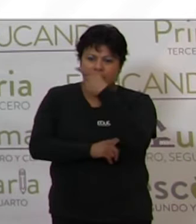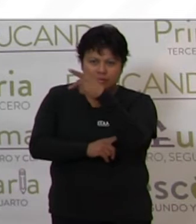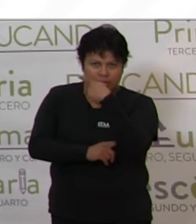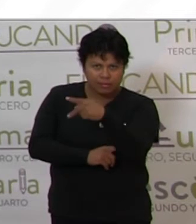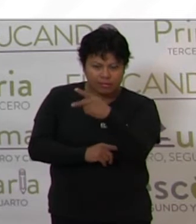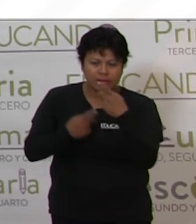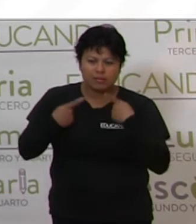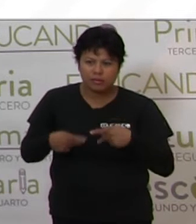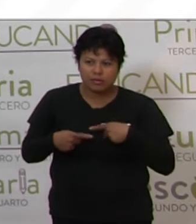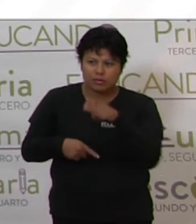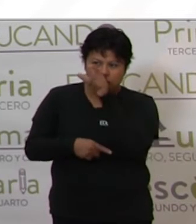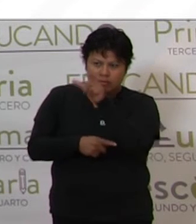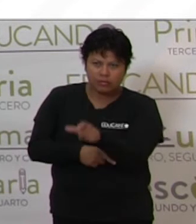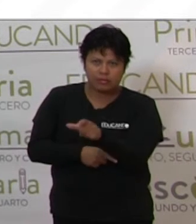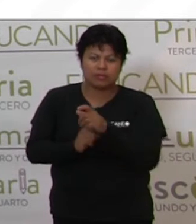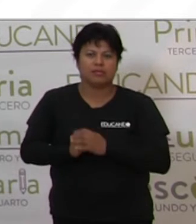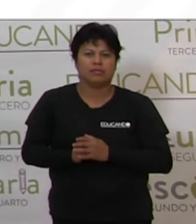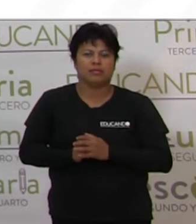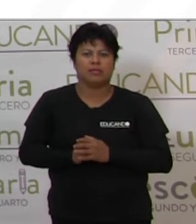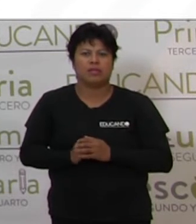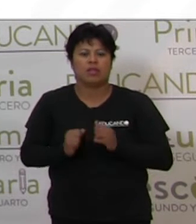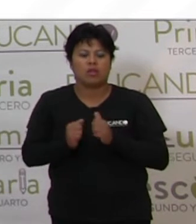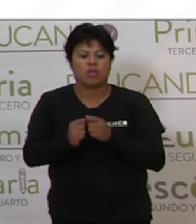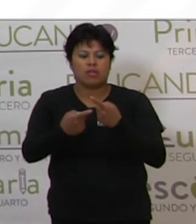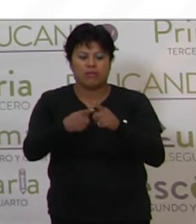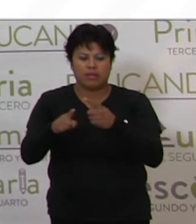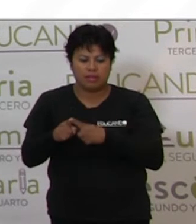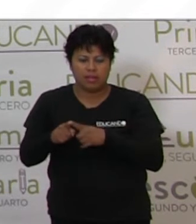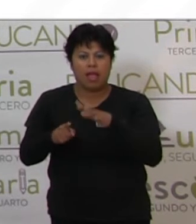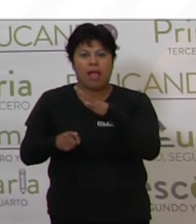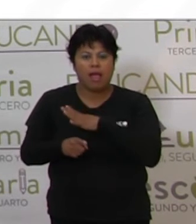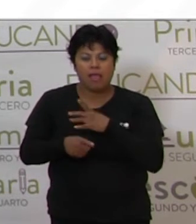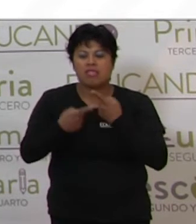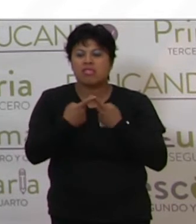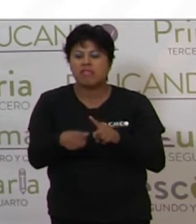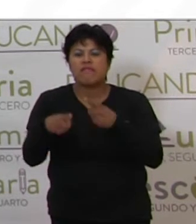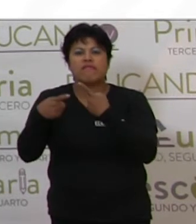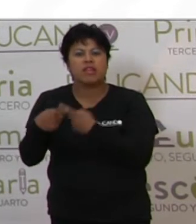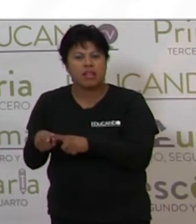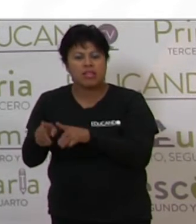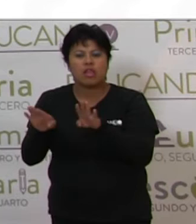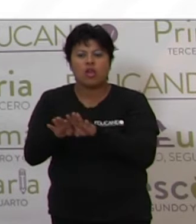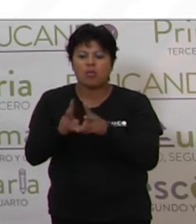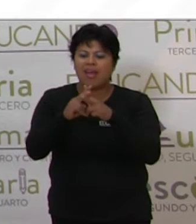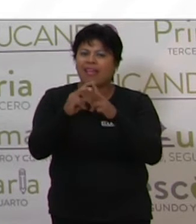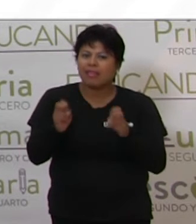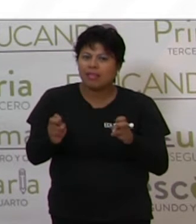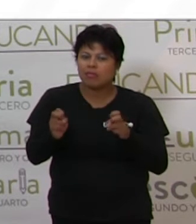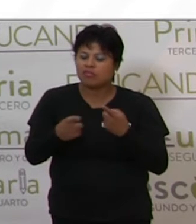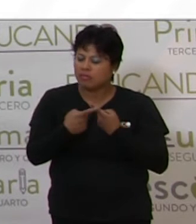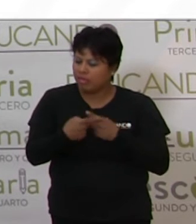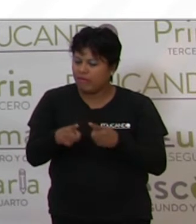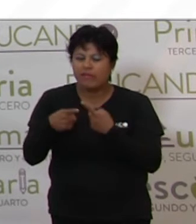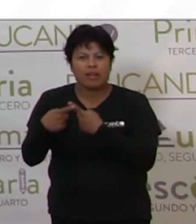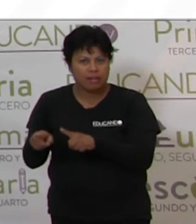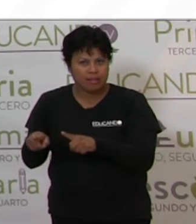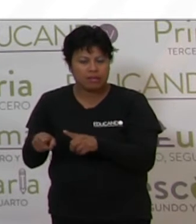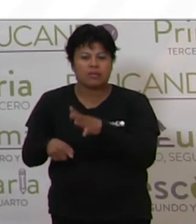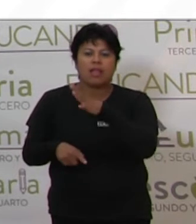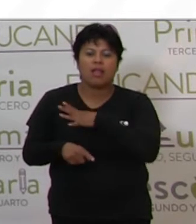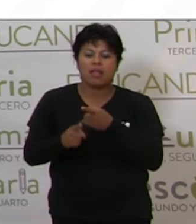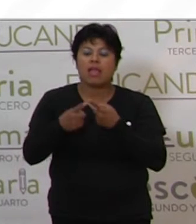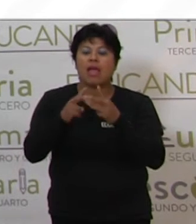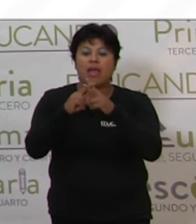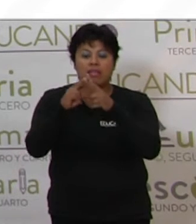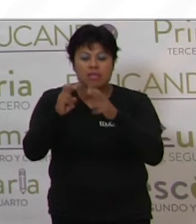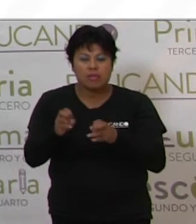propiedades y relaciones con la naturaleza. Hay diferentes tipos de adjetivos. Hay